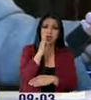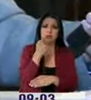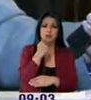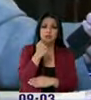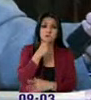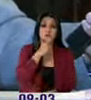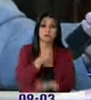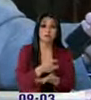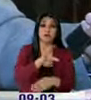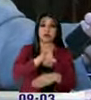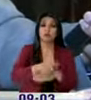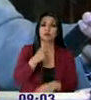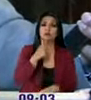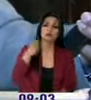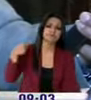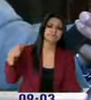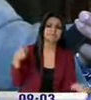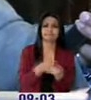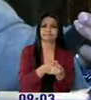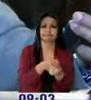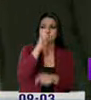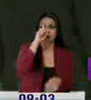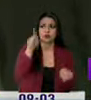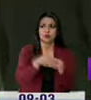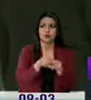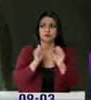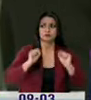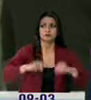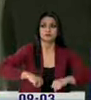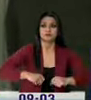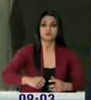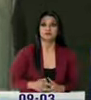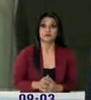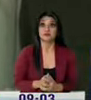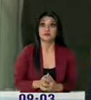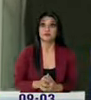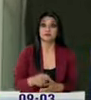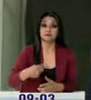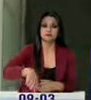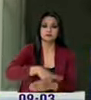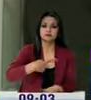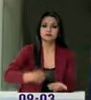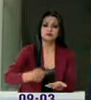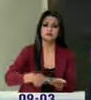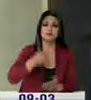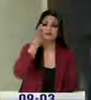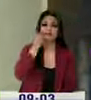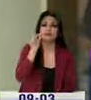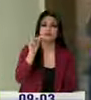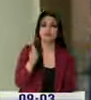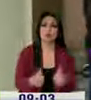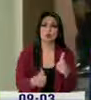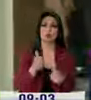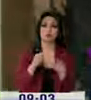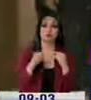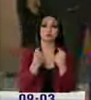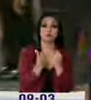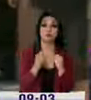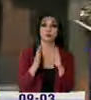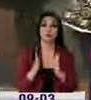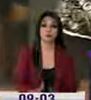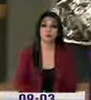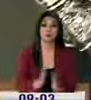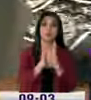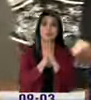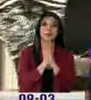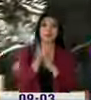decirle la verdad al país, estoy totalmente de acuerdo. Y precisamente ellos analizan qué decisión tomar. Este grupo de legisladores presentó un